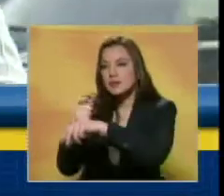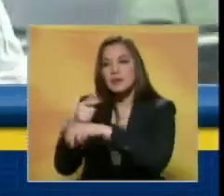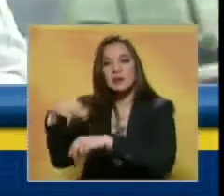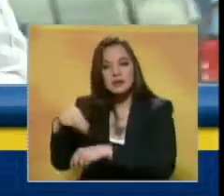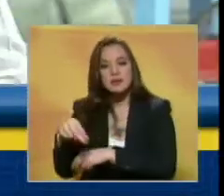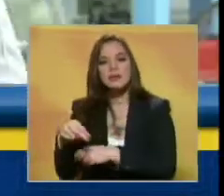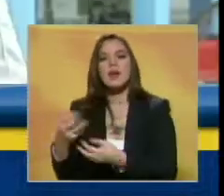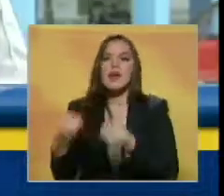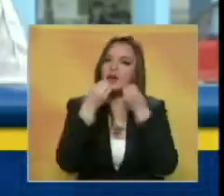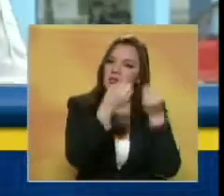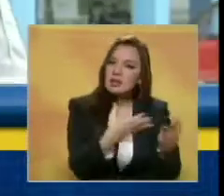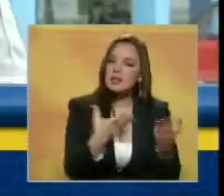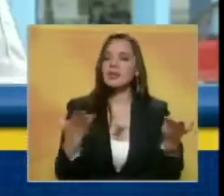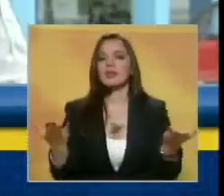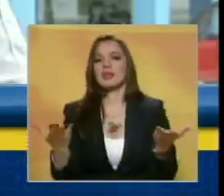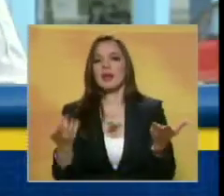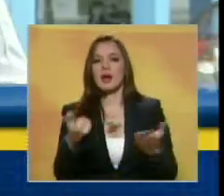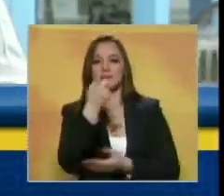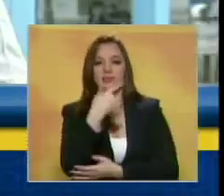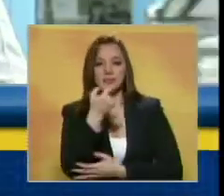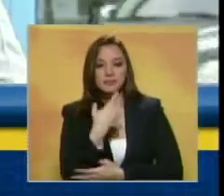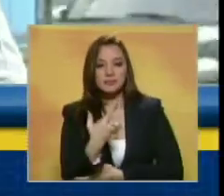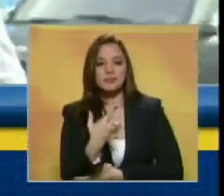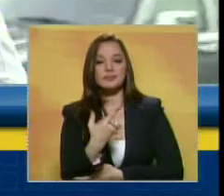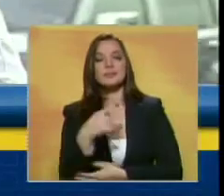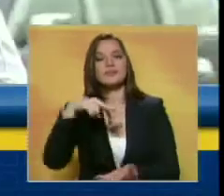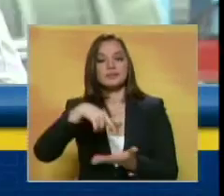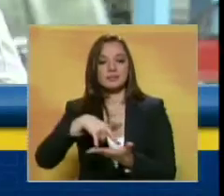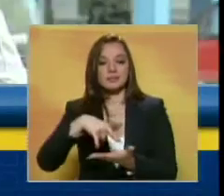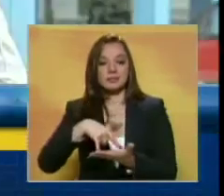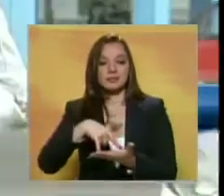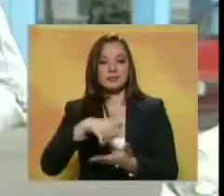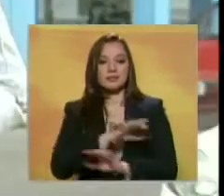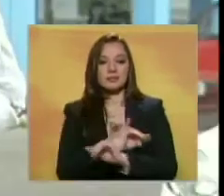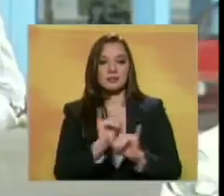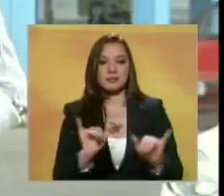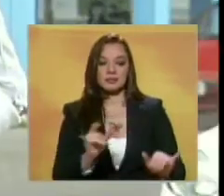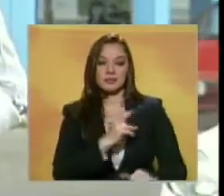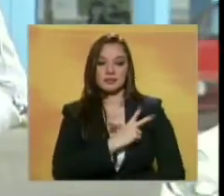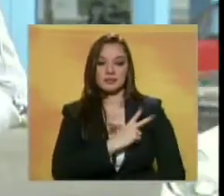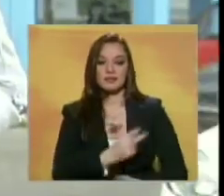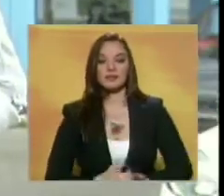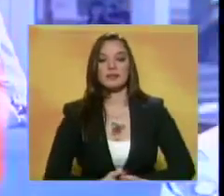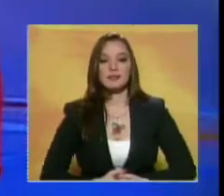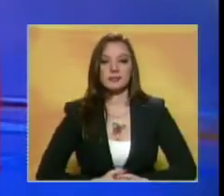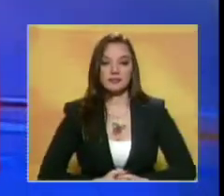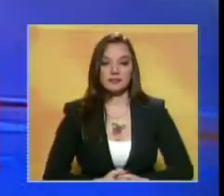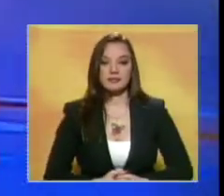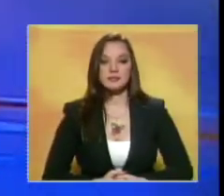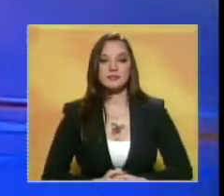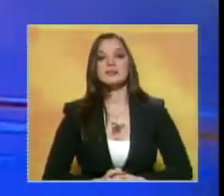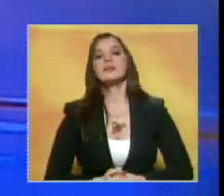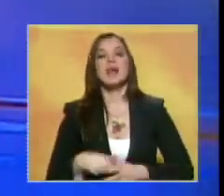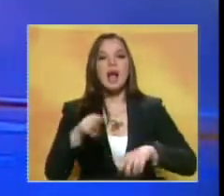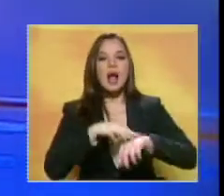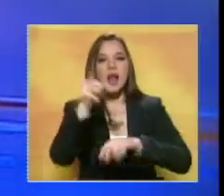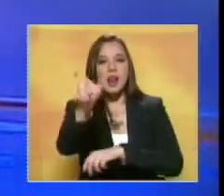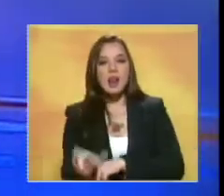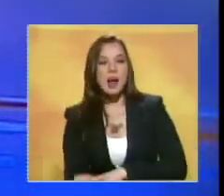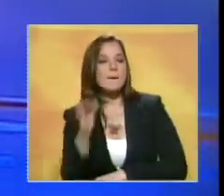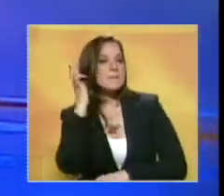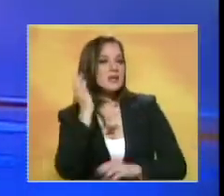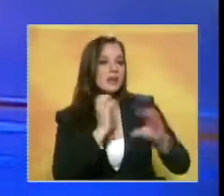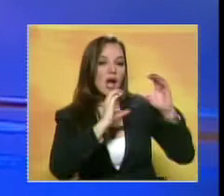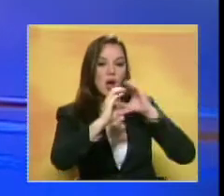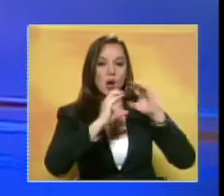nacional garantizar el suministro de los fármacos. En Carabobo, Rosbelis Quiñones, Noticiero Venevisión. La ministra para la Comunicación e